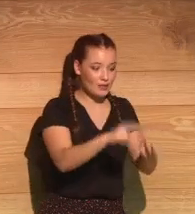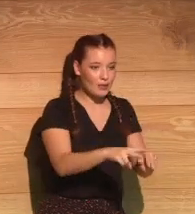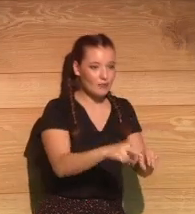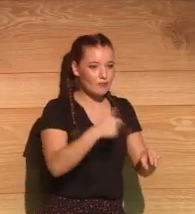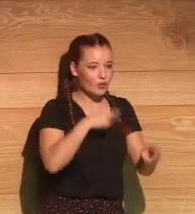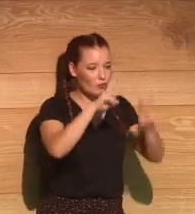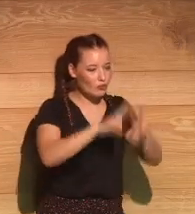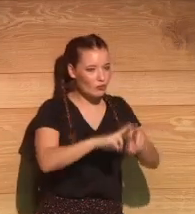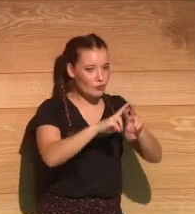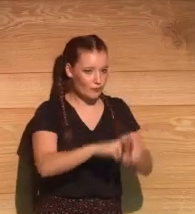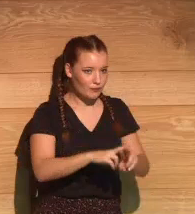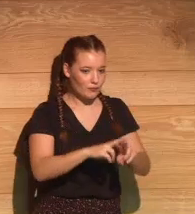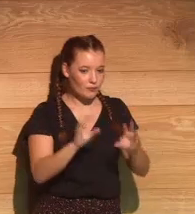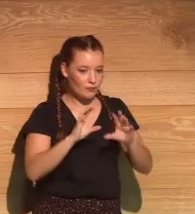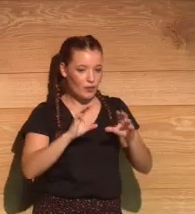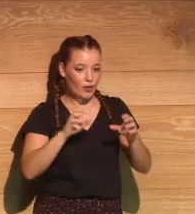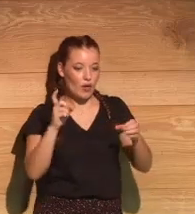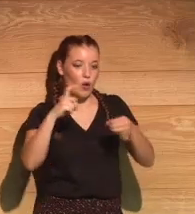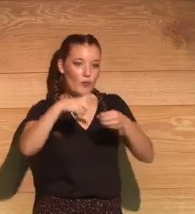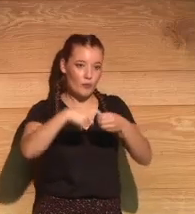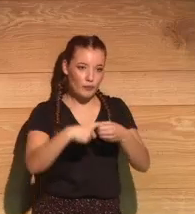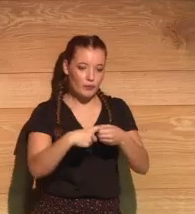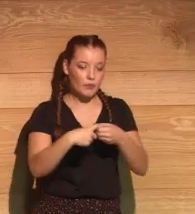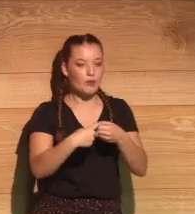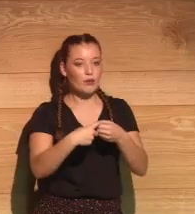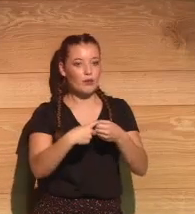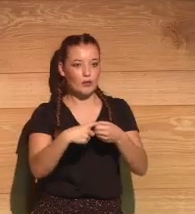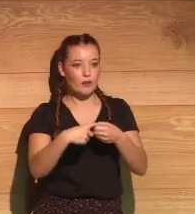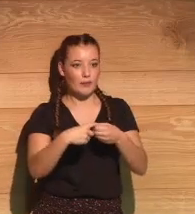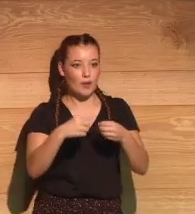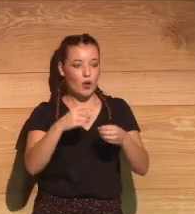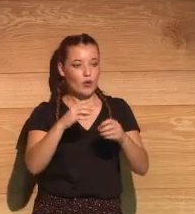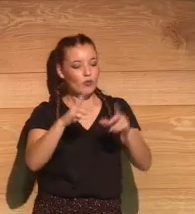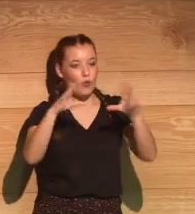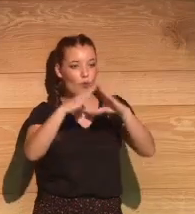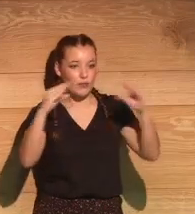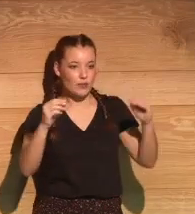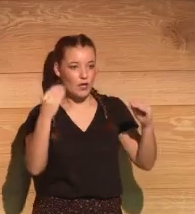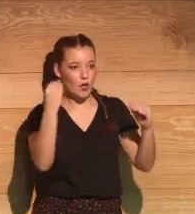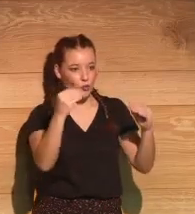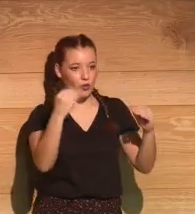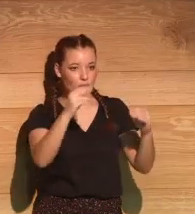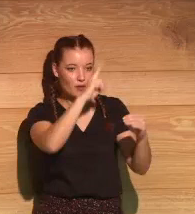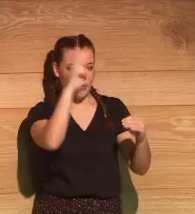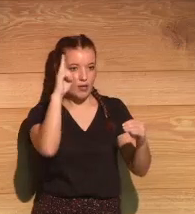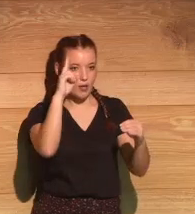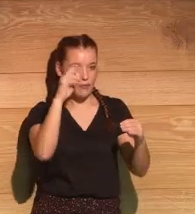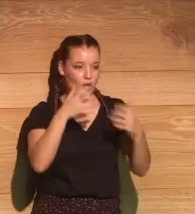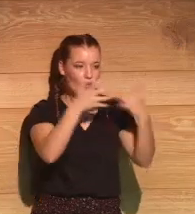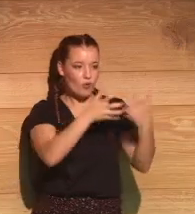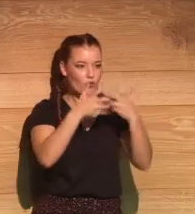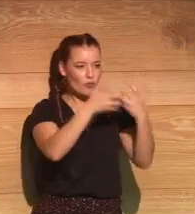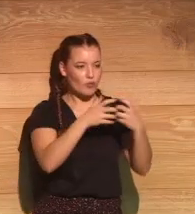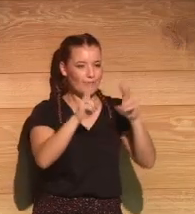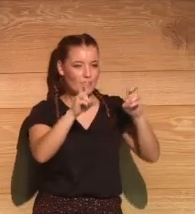las asociaciones militantes de estudiantes en la Universidad Complutense de Madrid, que querían ir más allá de las luchas contra Bolonia y contra asuntos estrictamente